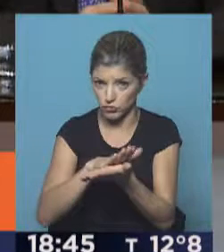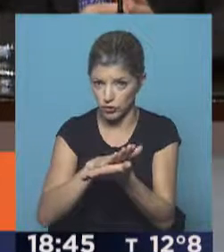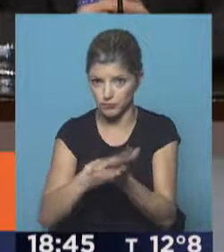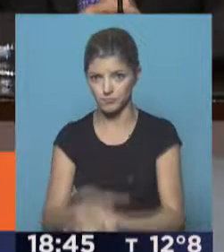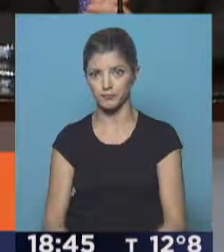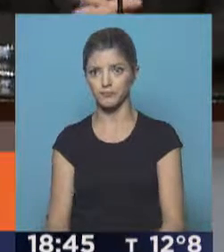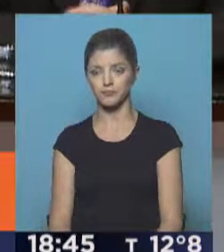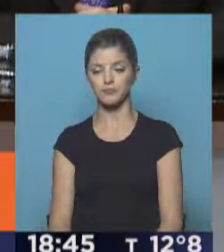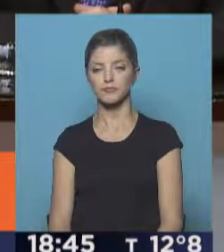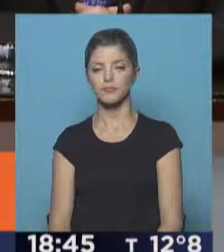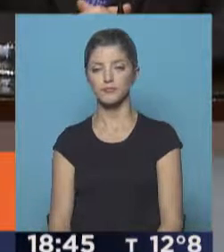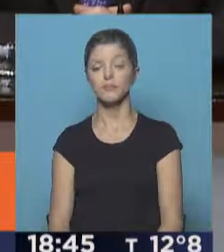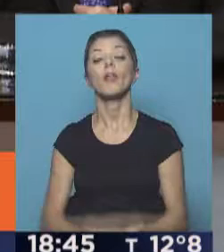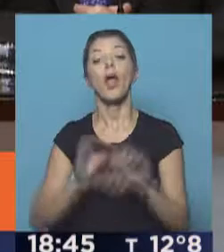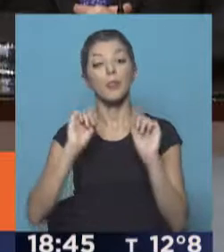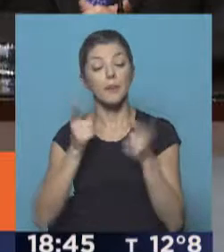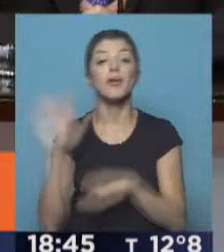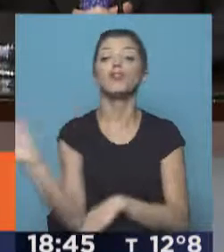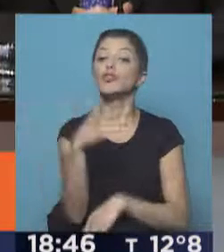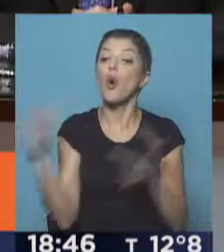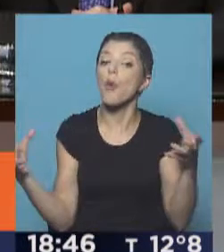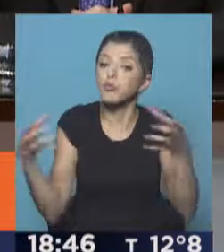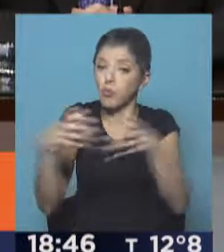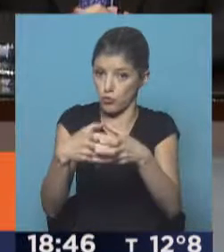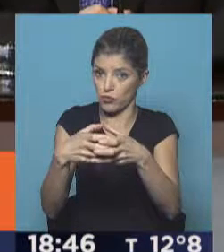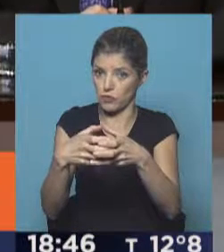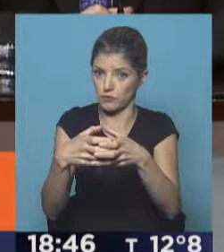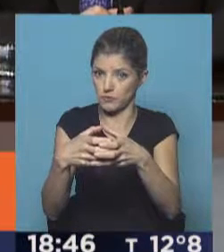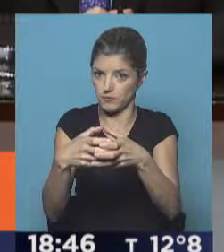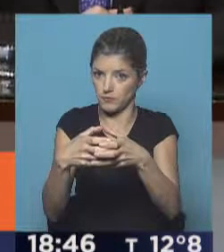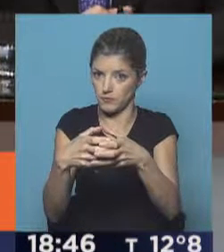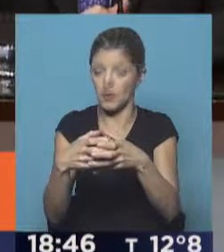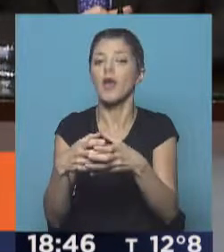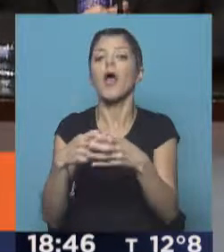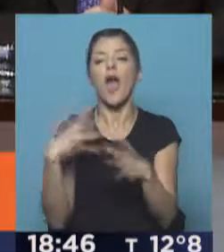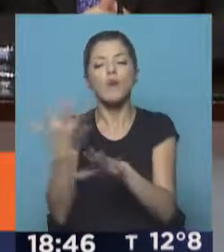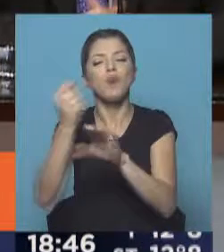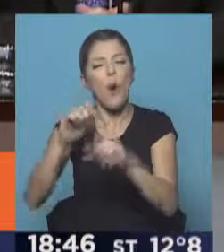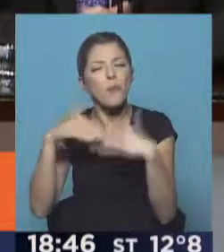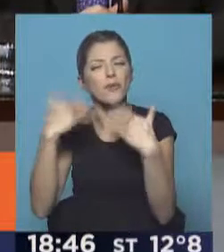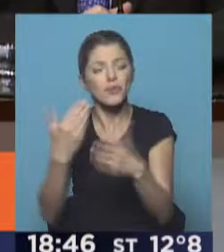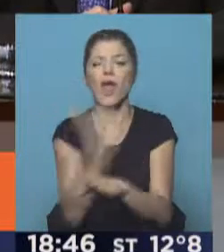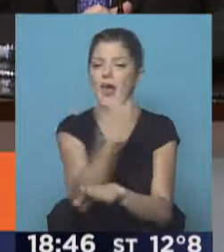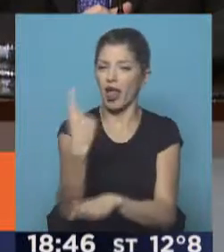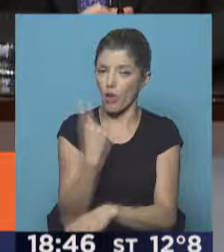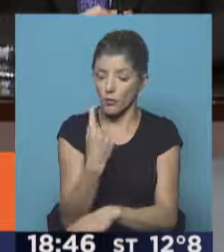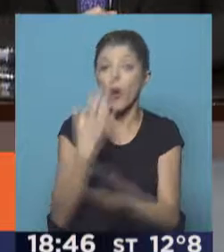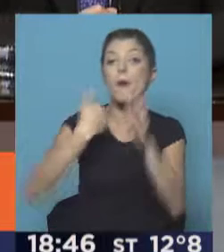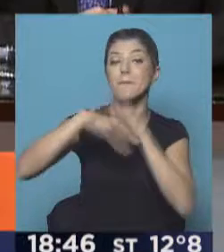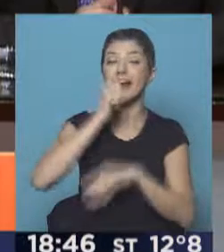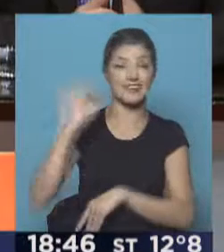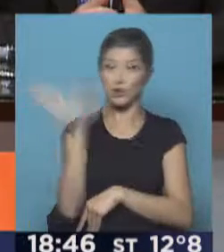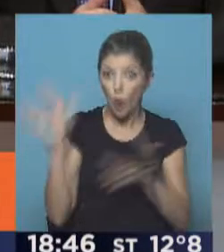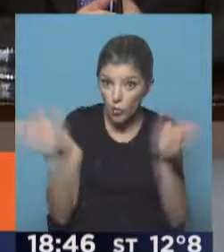delante. Y también ir construyendo juntos las grandes oportunidades que tenemos los argentinos, sobre todo cuando trabajamos